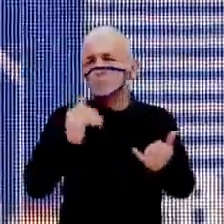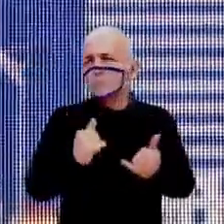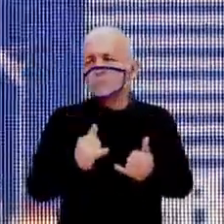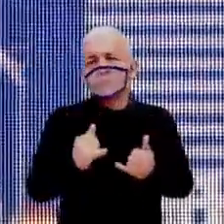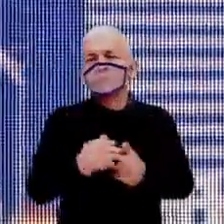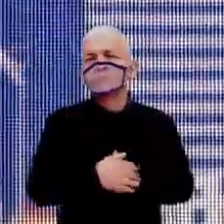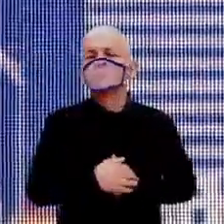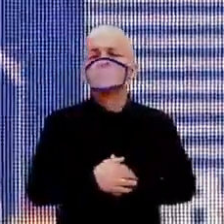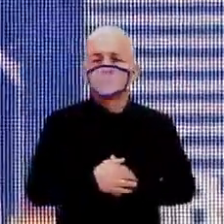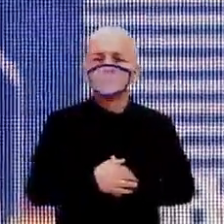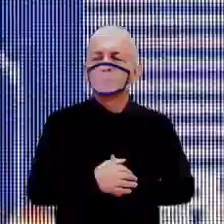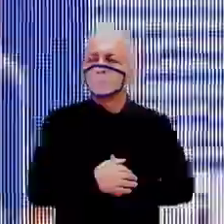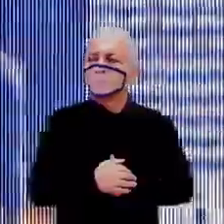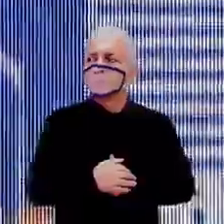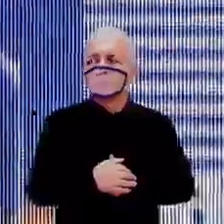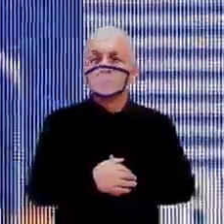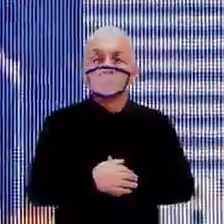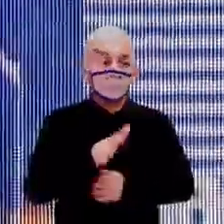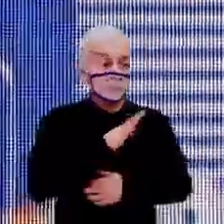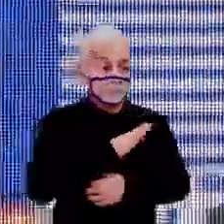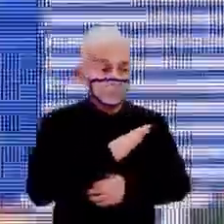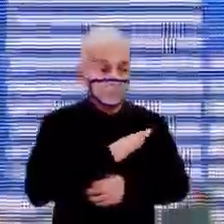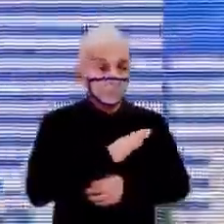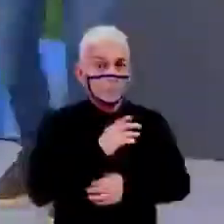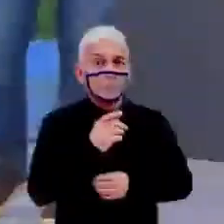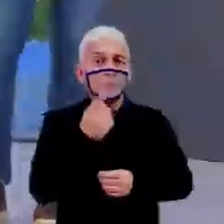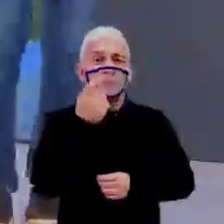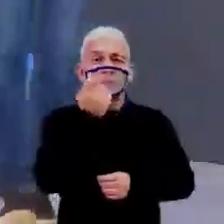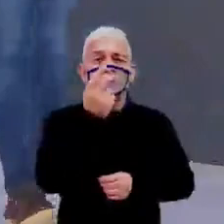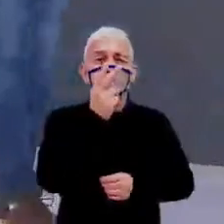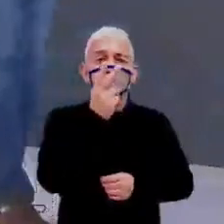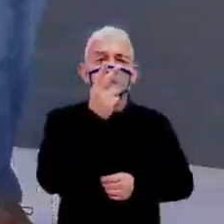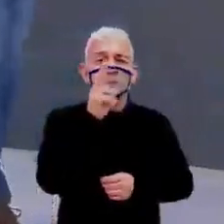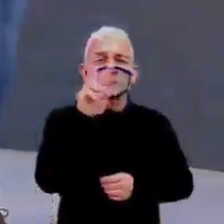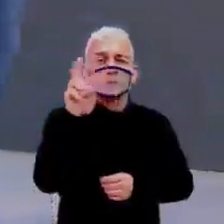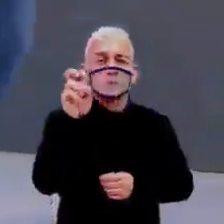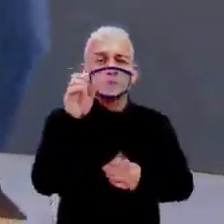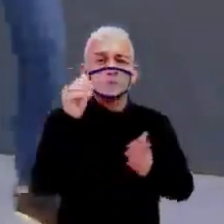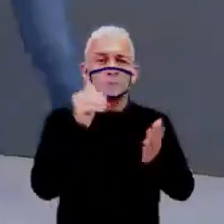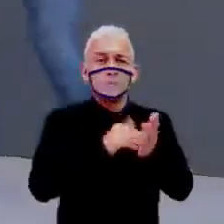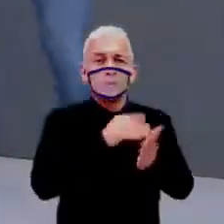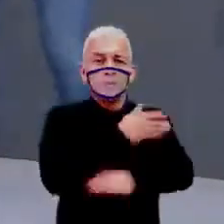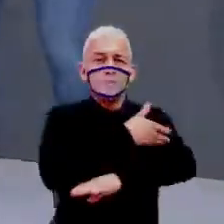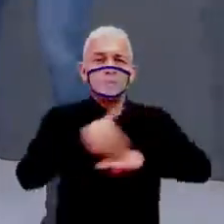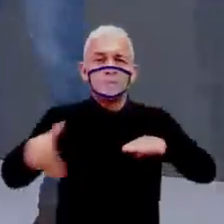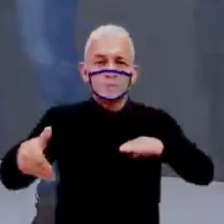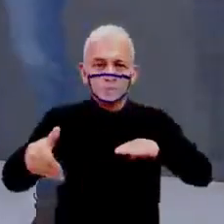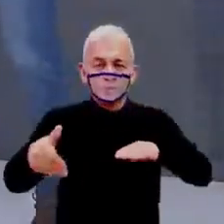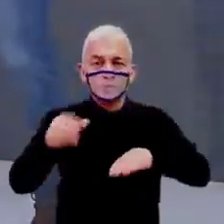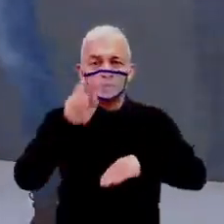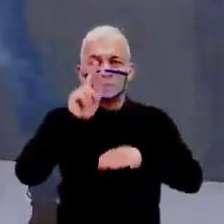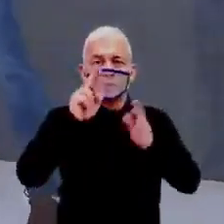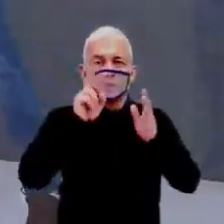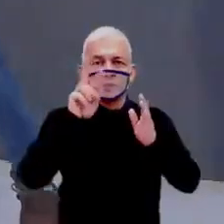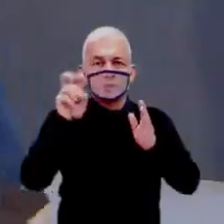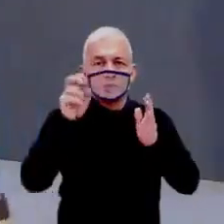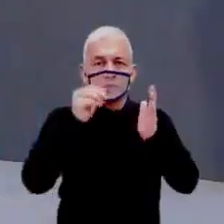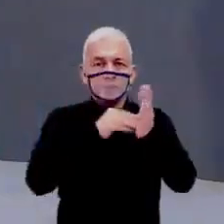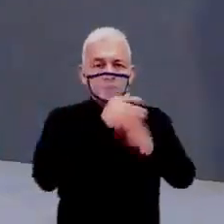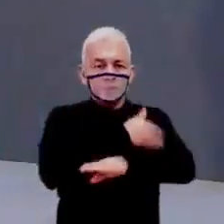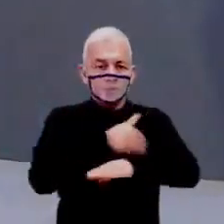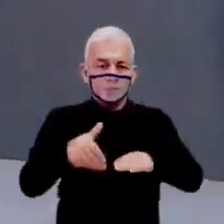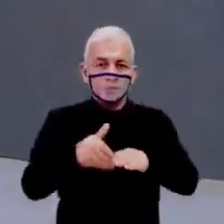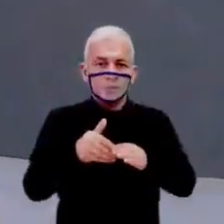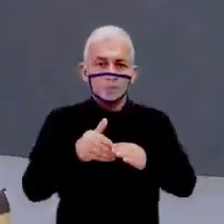en nuestro querido centro de Barranquilla. Alcalde, es una inversión de 27,000 millones de pesos, en donde también solucionaremos el